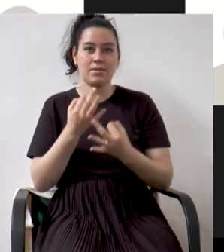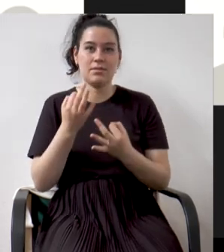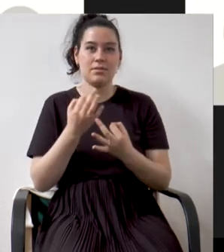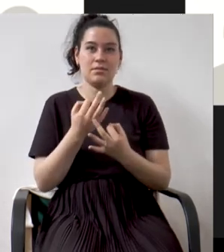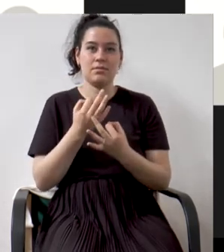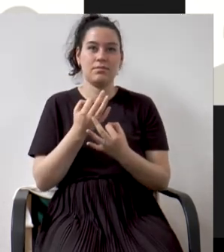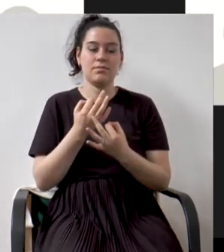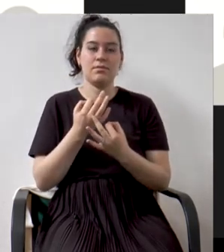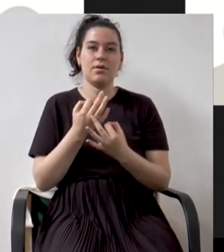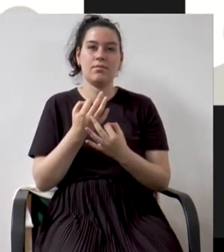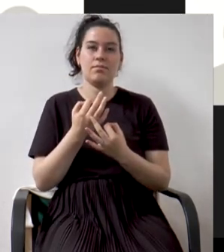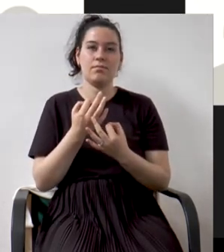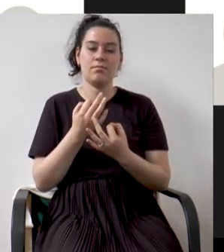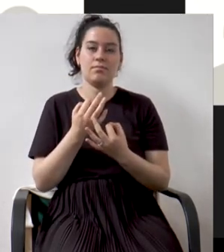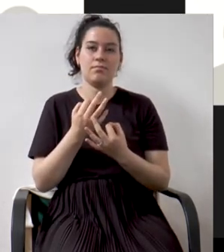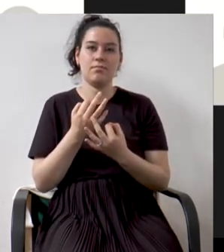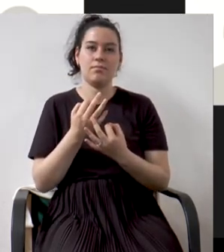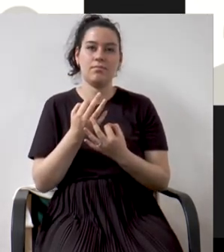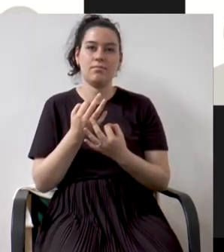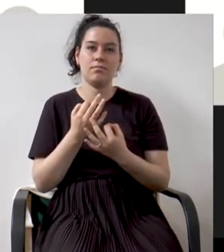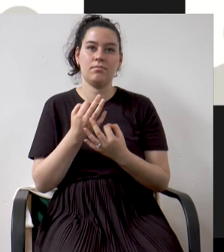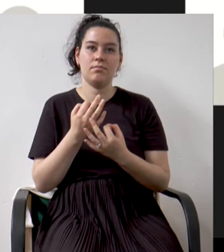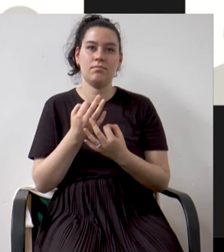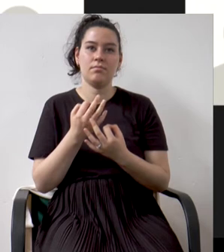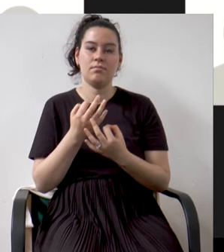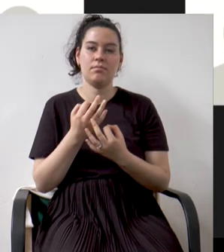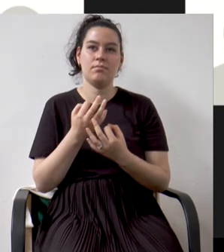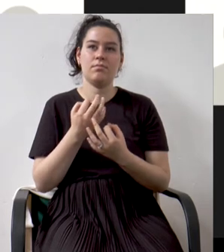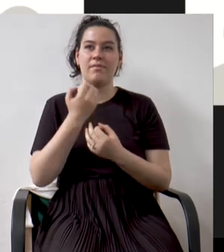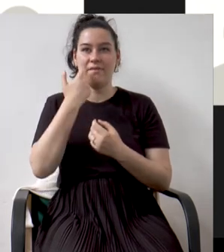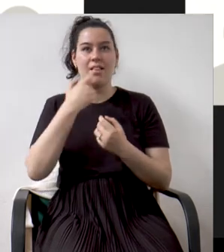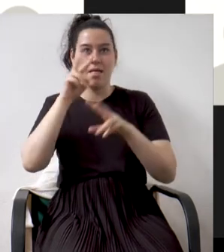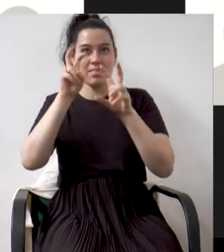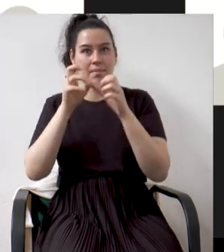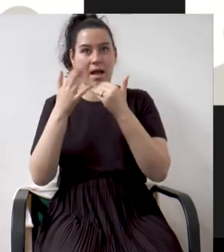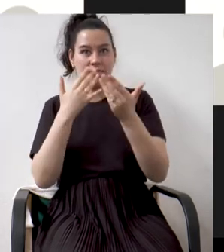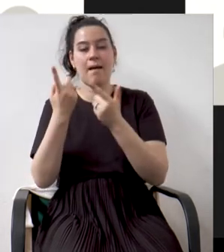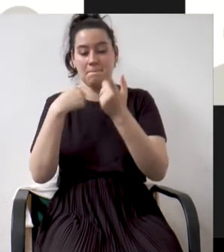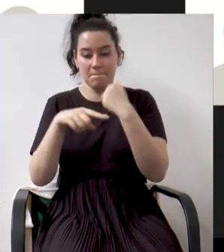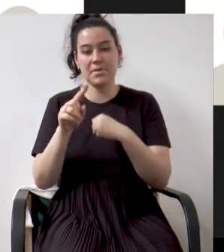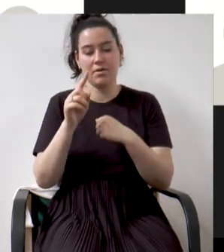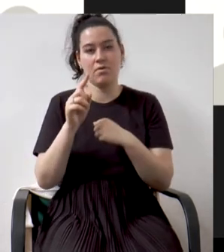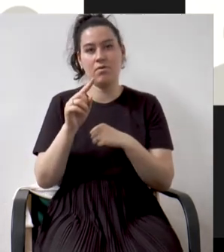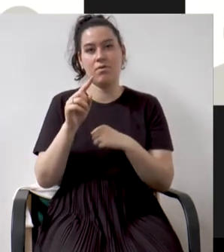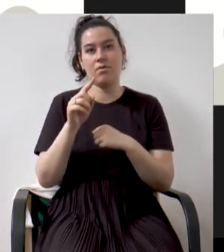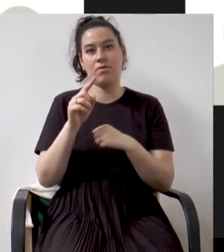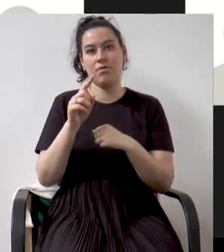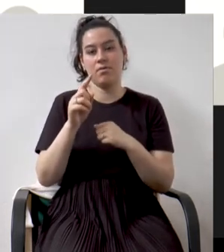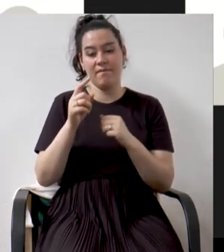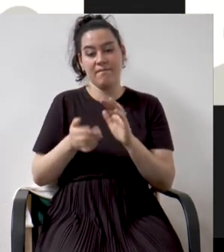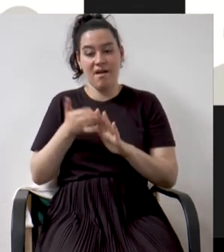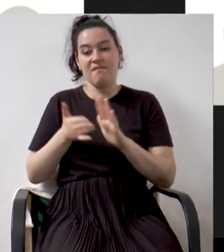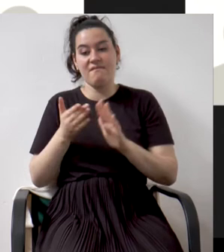par de reuniones en las cuales, bueno, se ha tratado el tema, pero está, digamos, a la expectativa